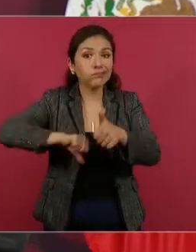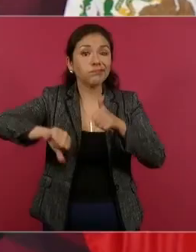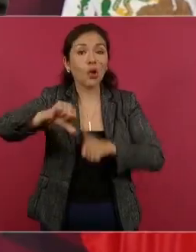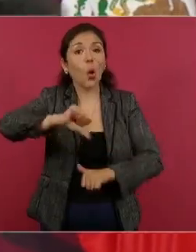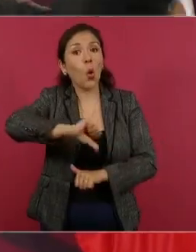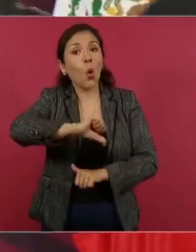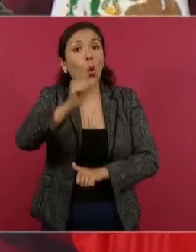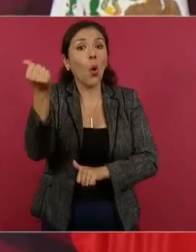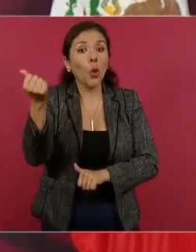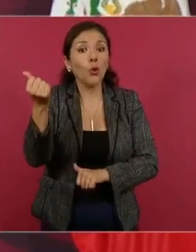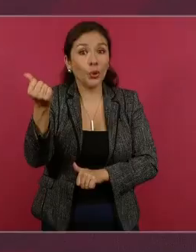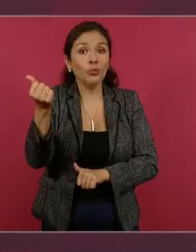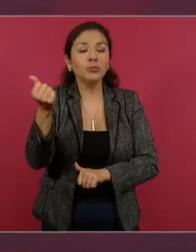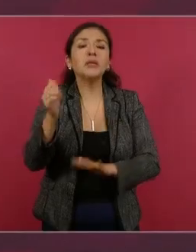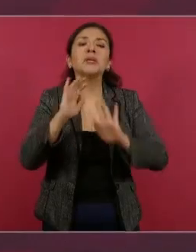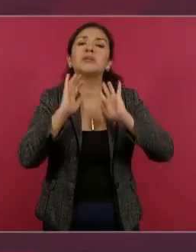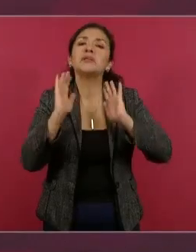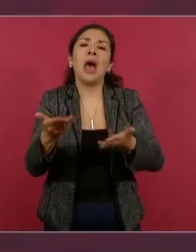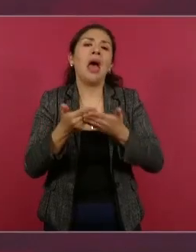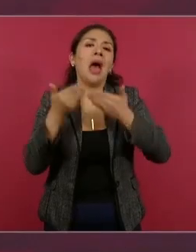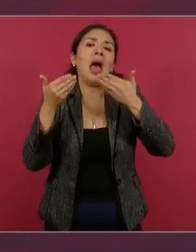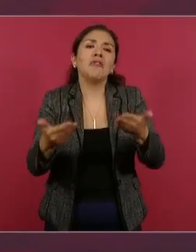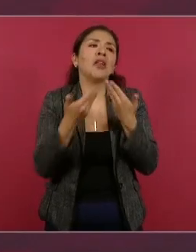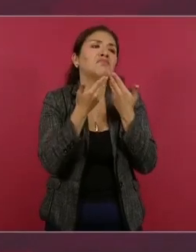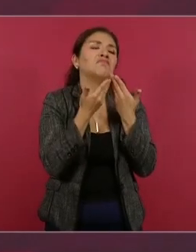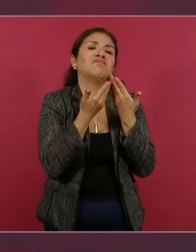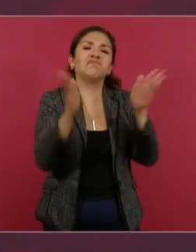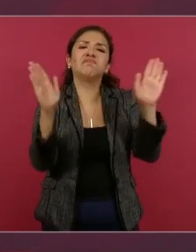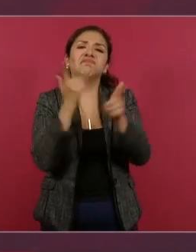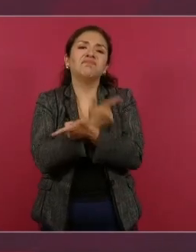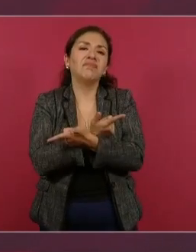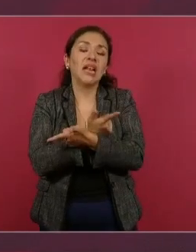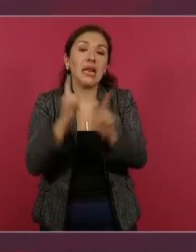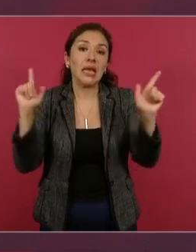Se abren las compuertas.